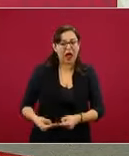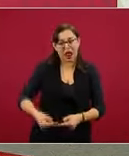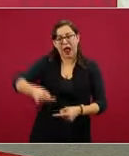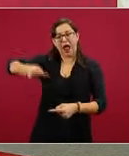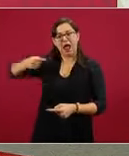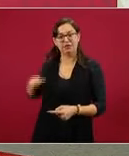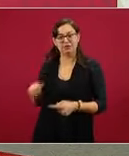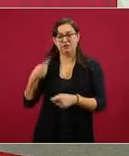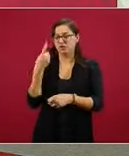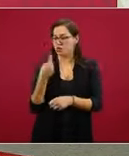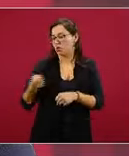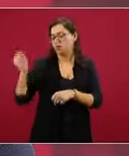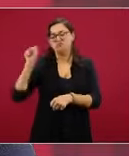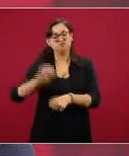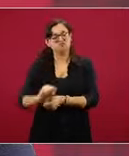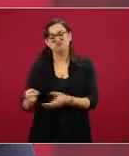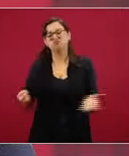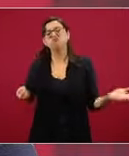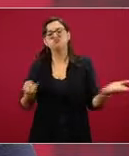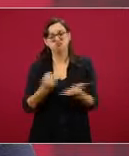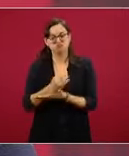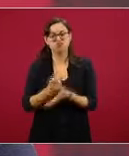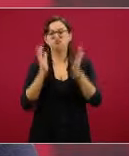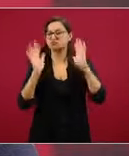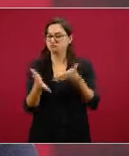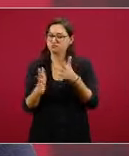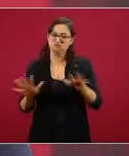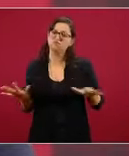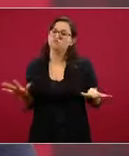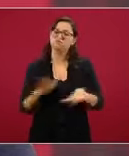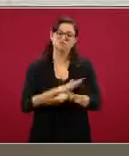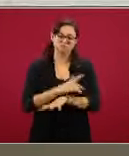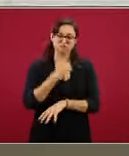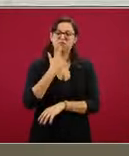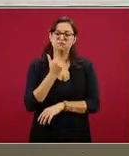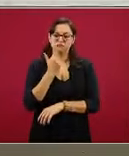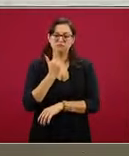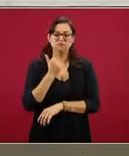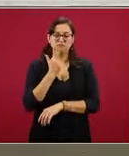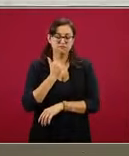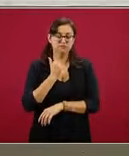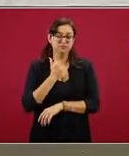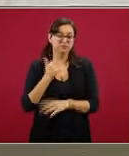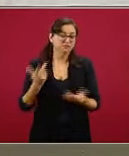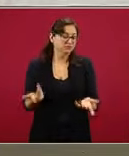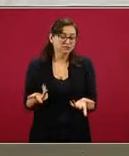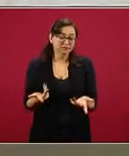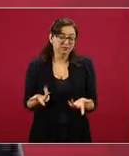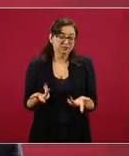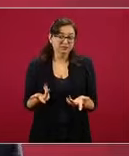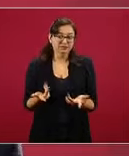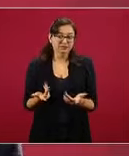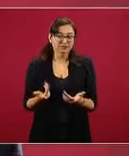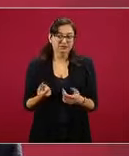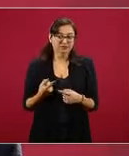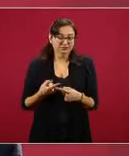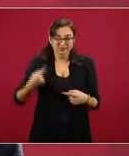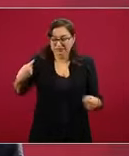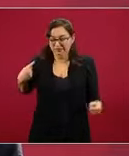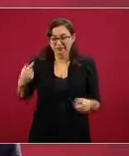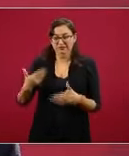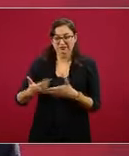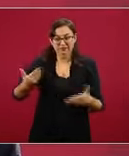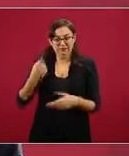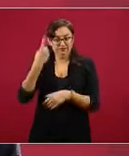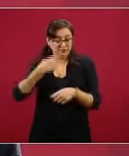acciones, sus intervenciones comunitarias a un nivel de rojo y decir que estaban en rojo prácticamente desde que inició la semana. Entonces esto